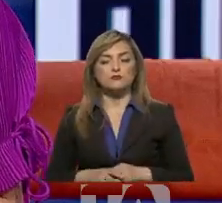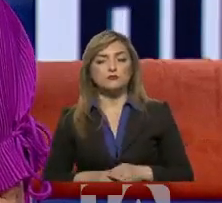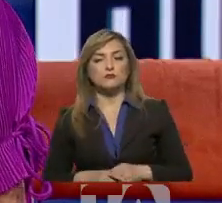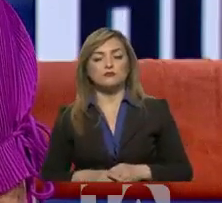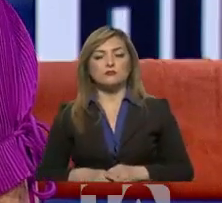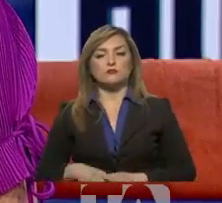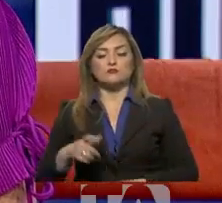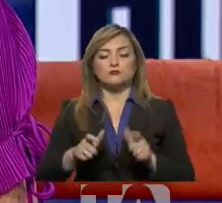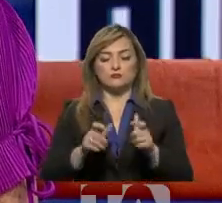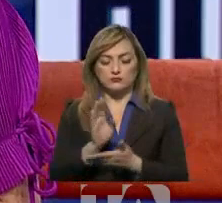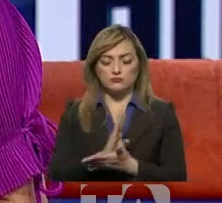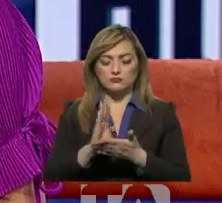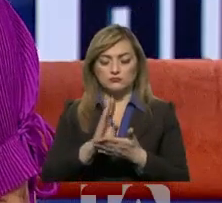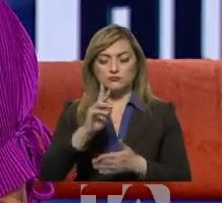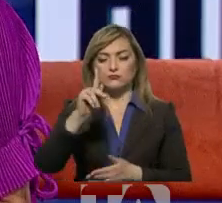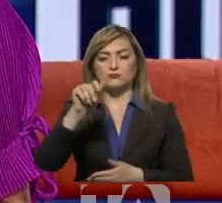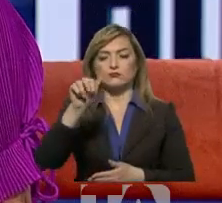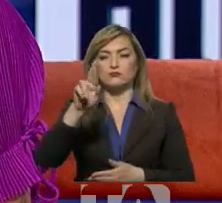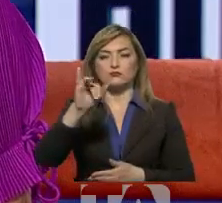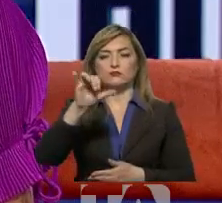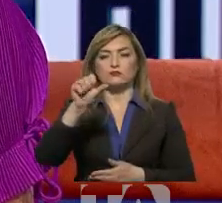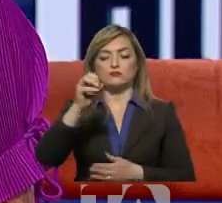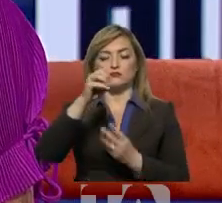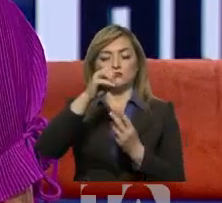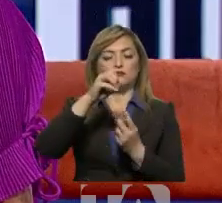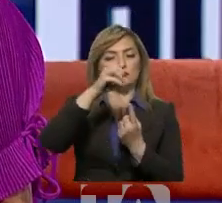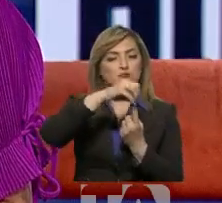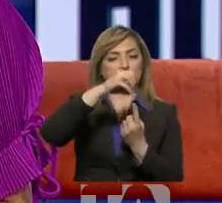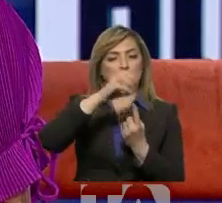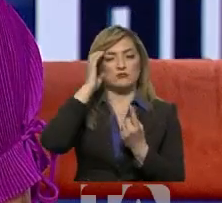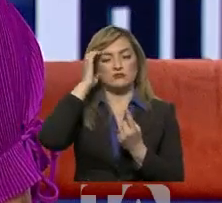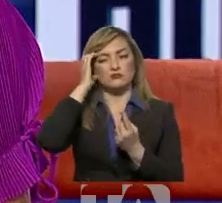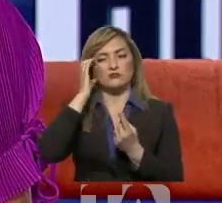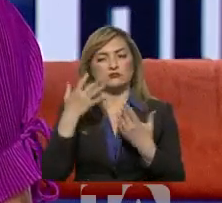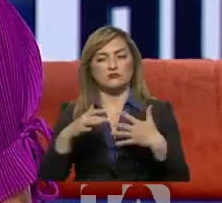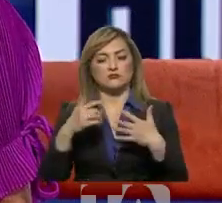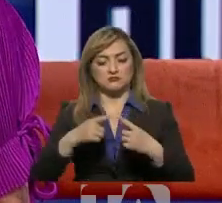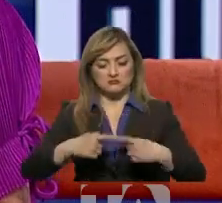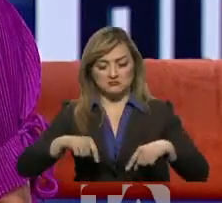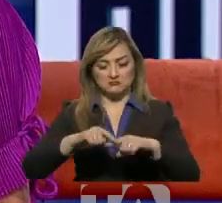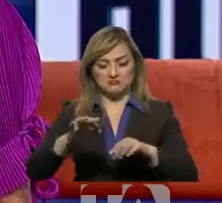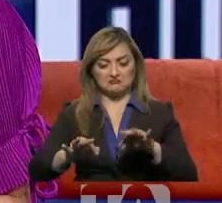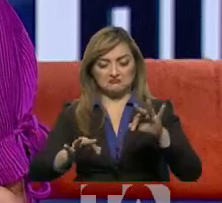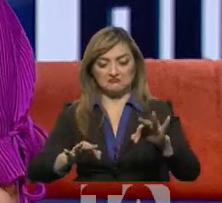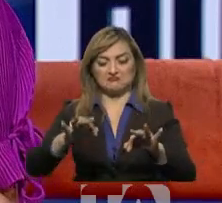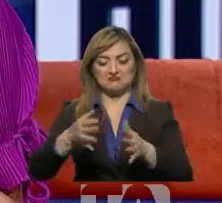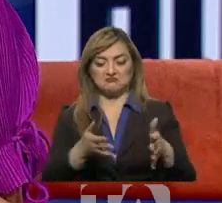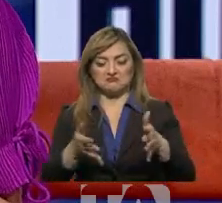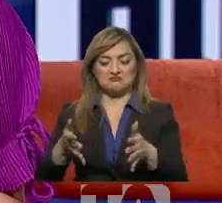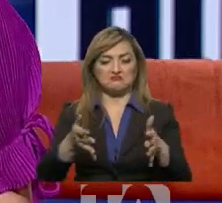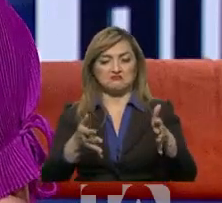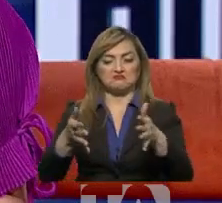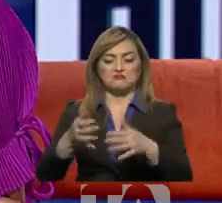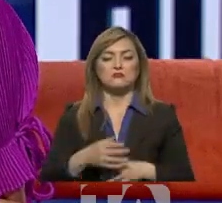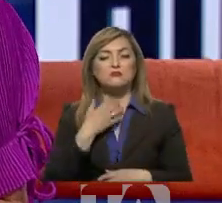que moradores del barrio El Paraíso, en la mitad del mundo, están preocupados por la cantidad de agujeros y baches que se están formando